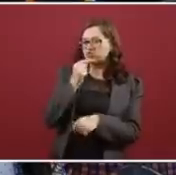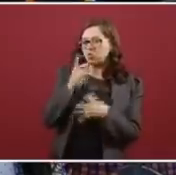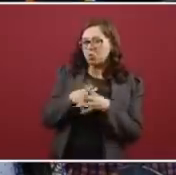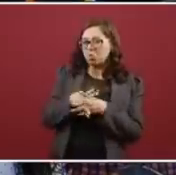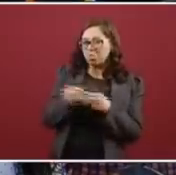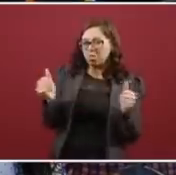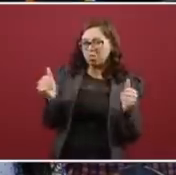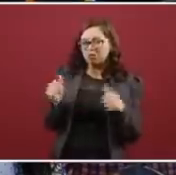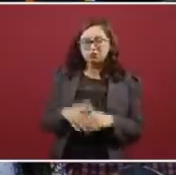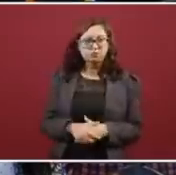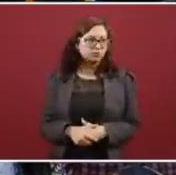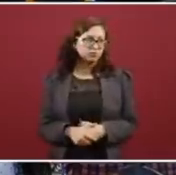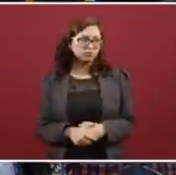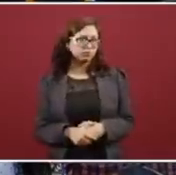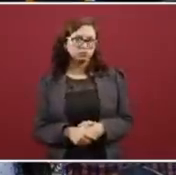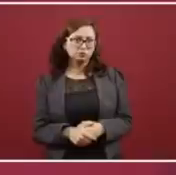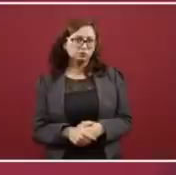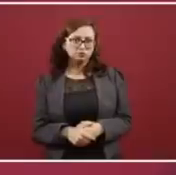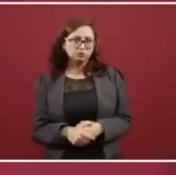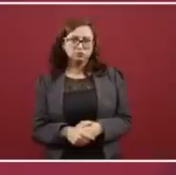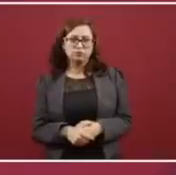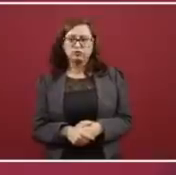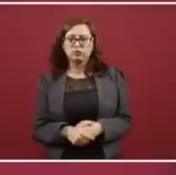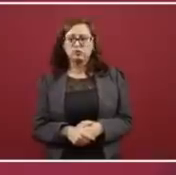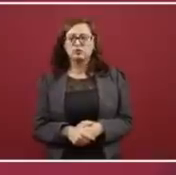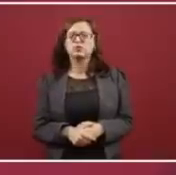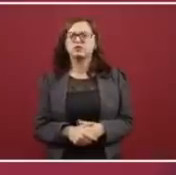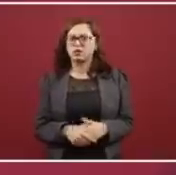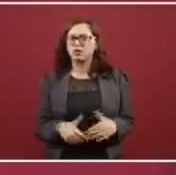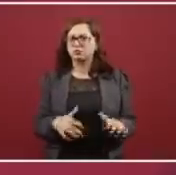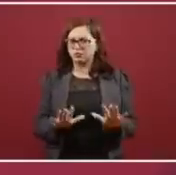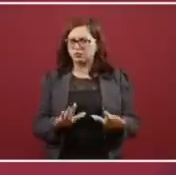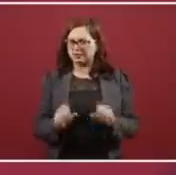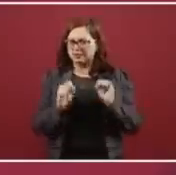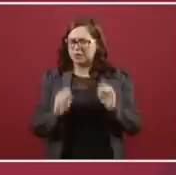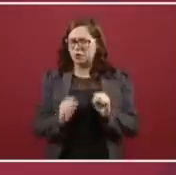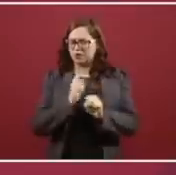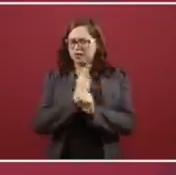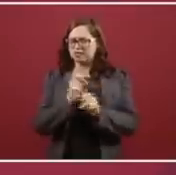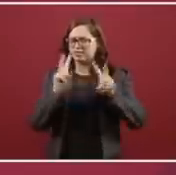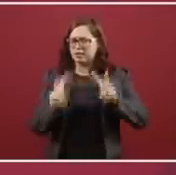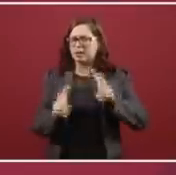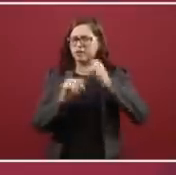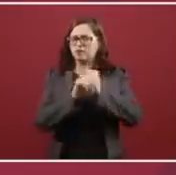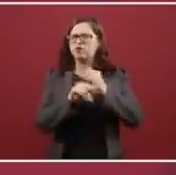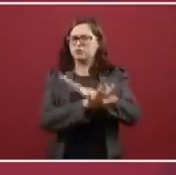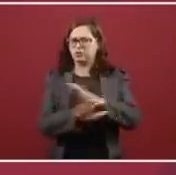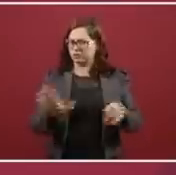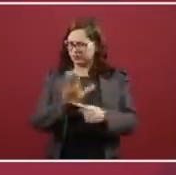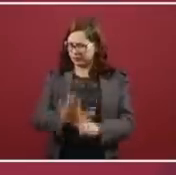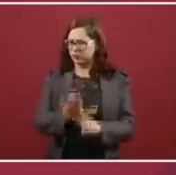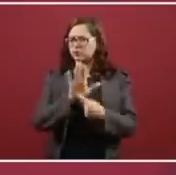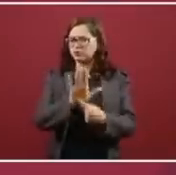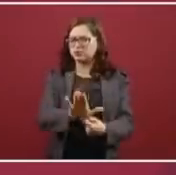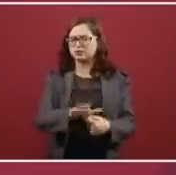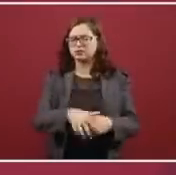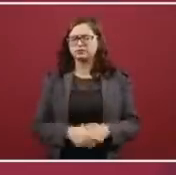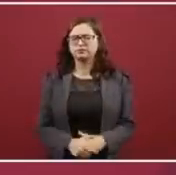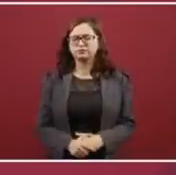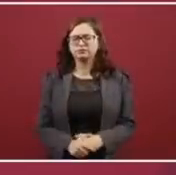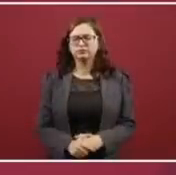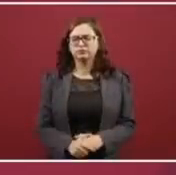no ahora que les informemos sobre seguridad les vamos a dar a conocer